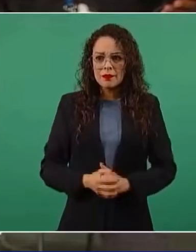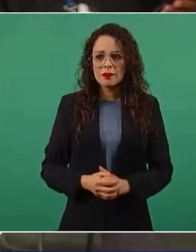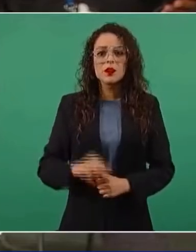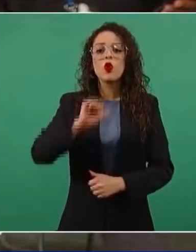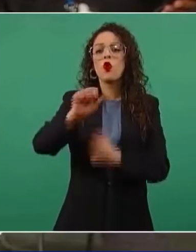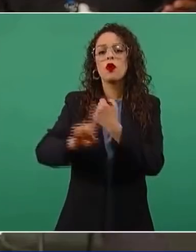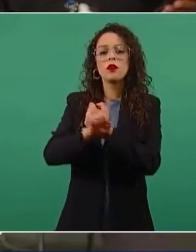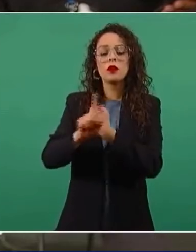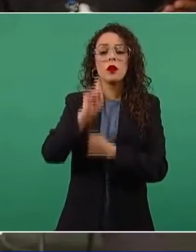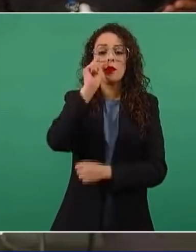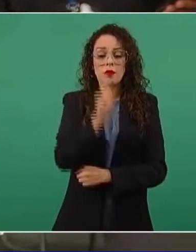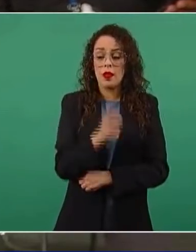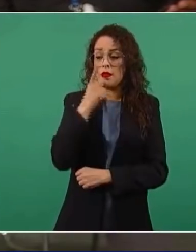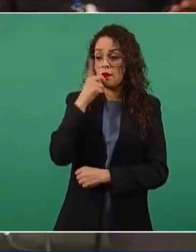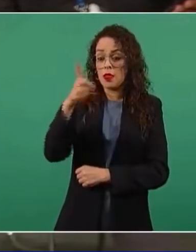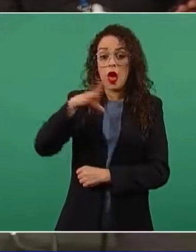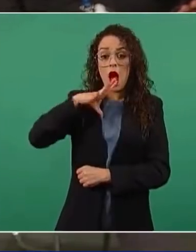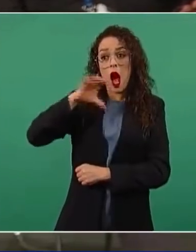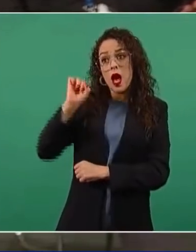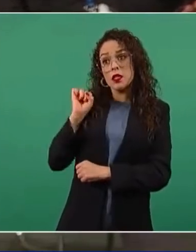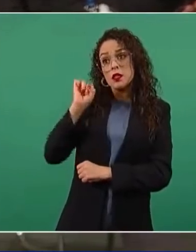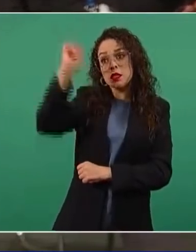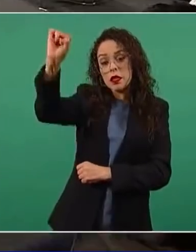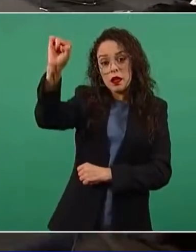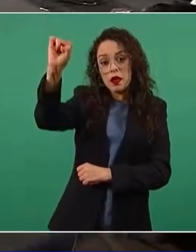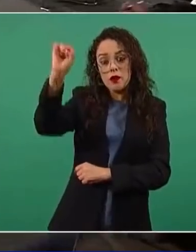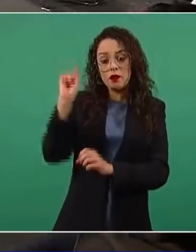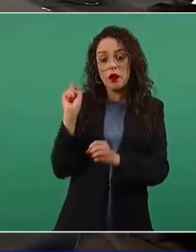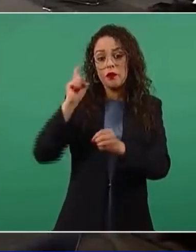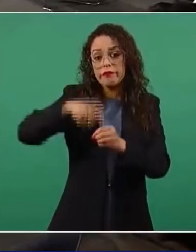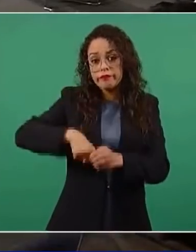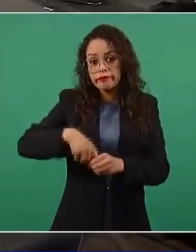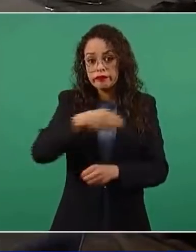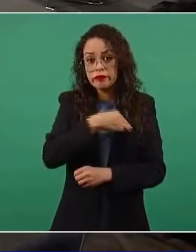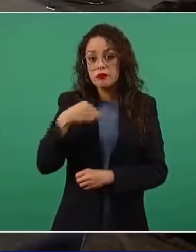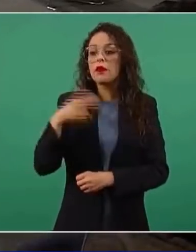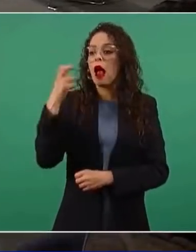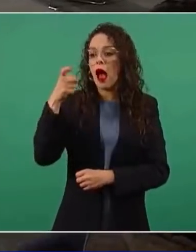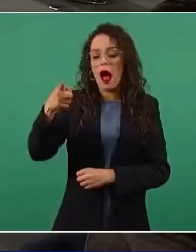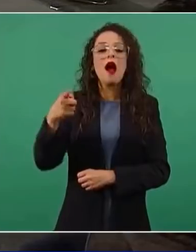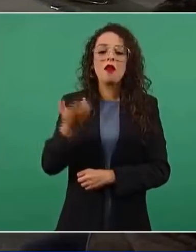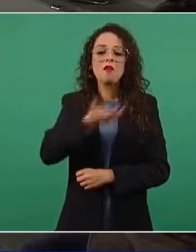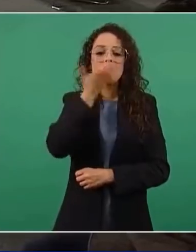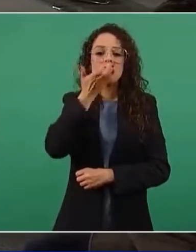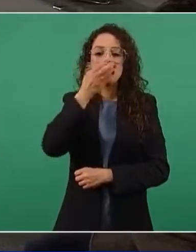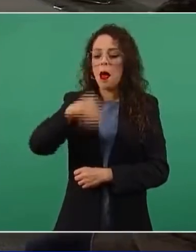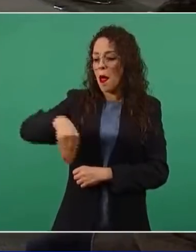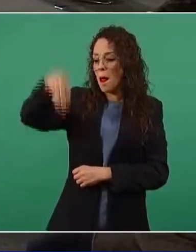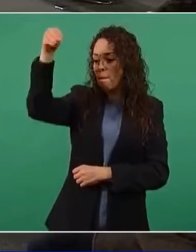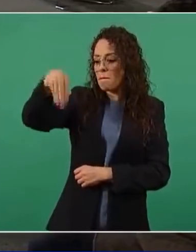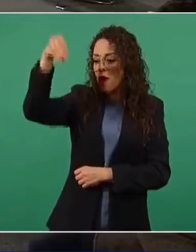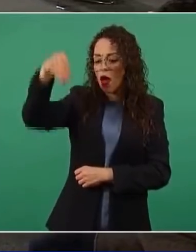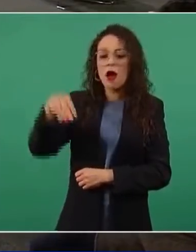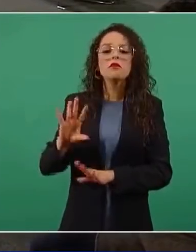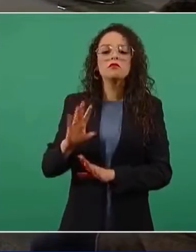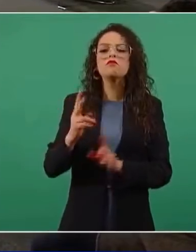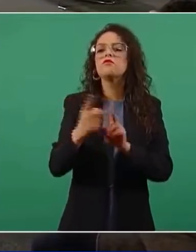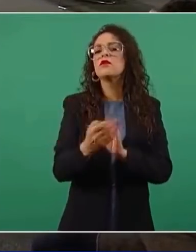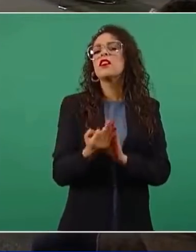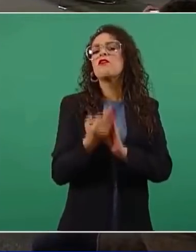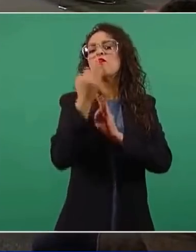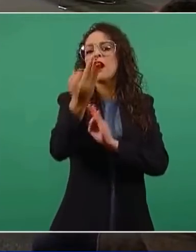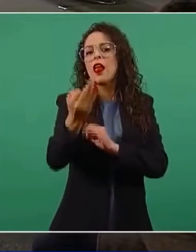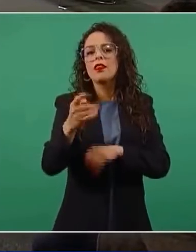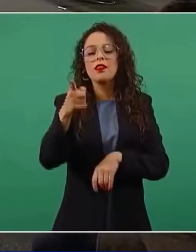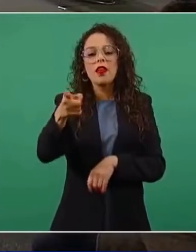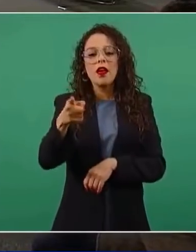están sindicalizados y están acostumbrados a ir a checar y a salirse a su trabajo del consultorio de enfrente, y entonces viene toda